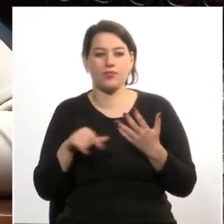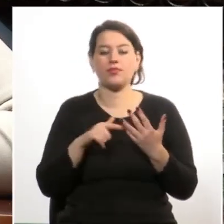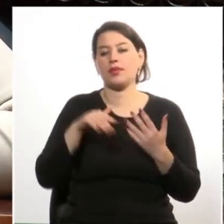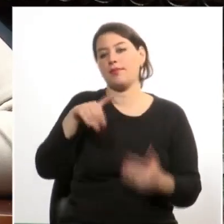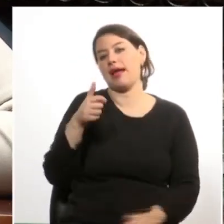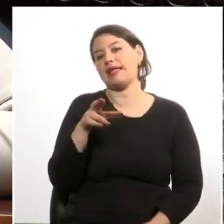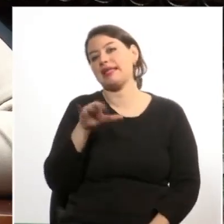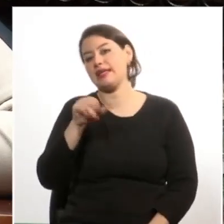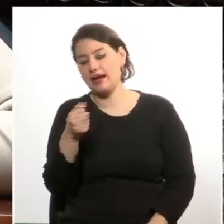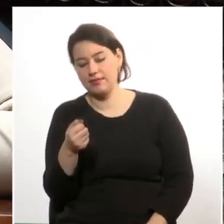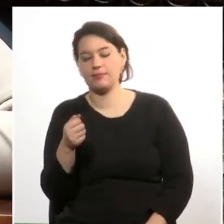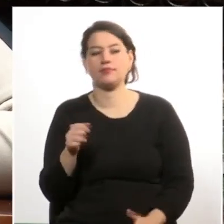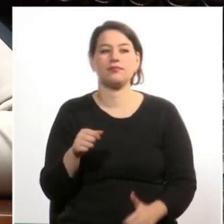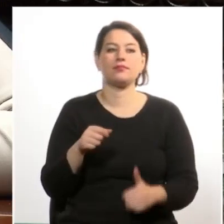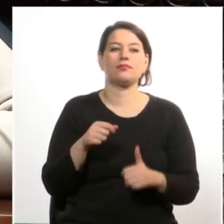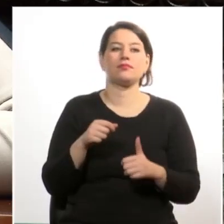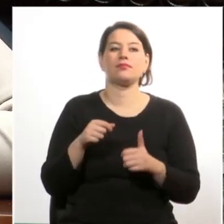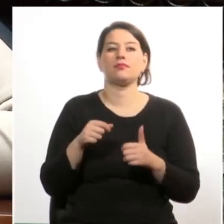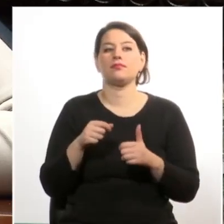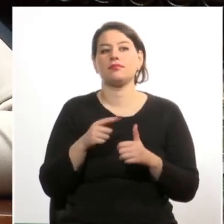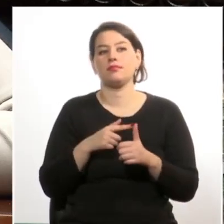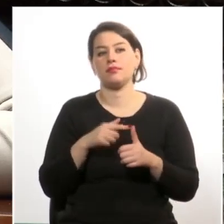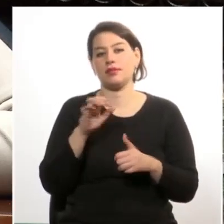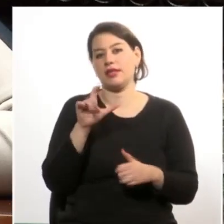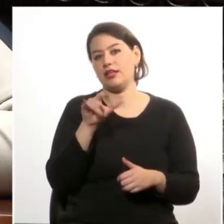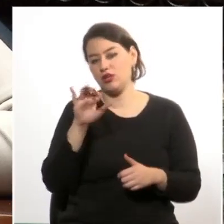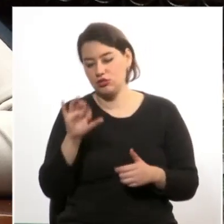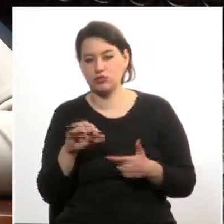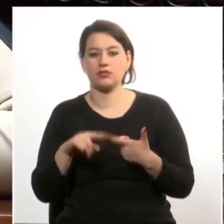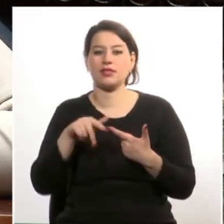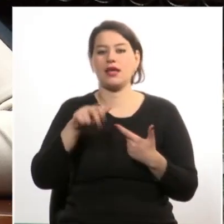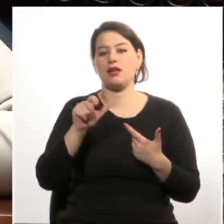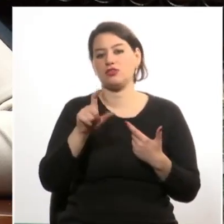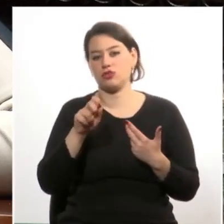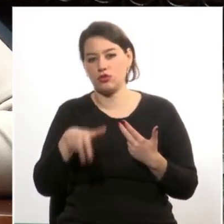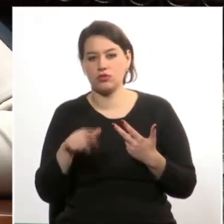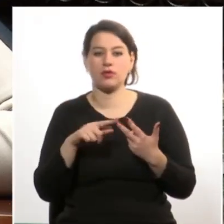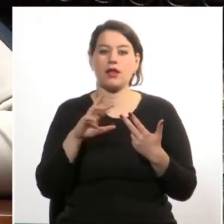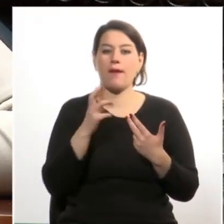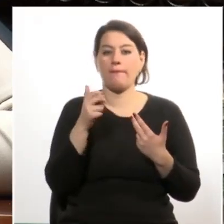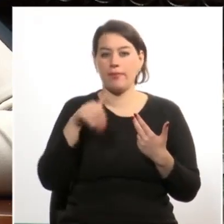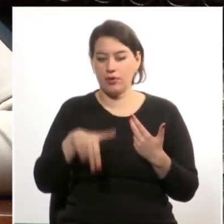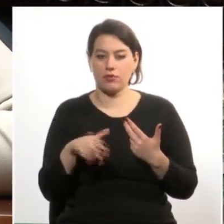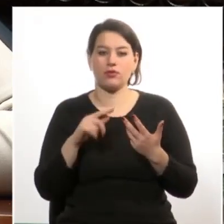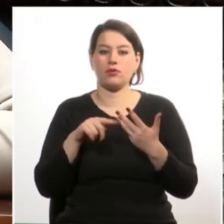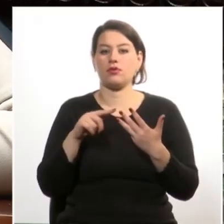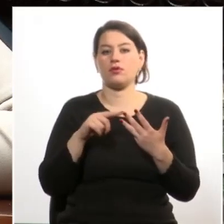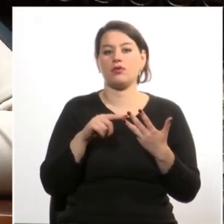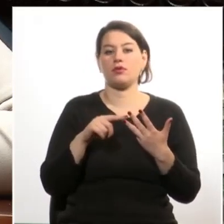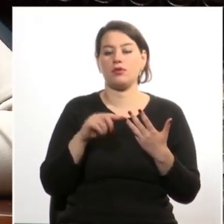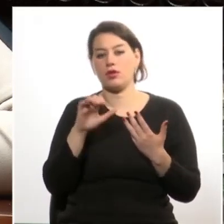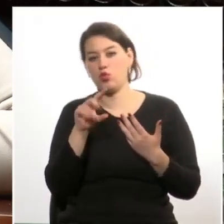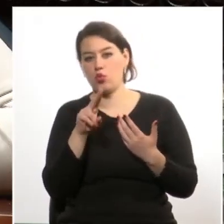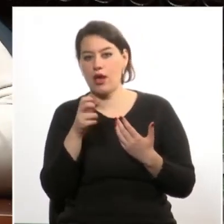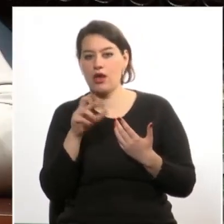María del Carmen Almeida, La Tota Quinteros, Helio Sartú, Nelson Sica, Ramón Valdés Costa,